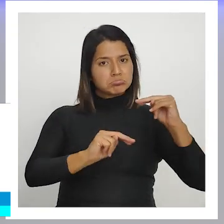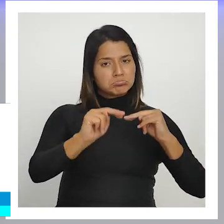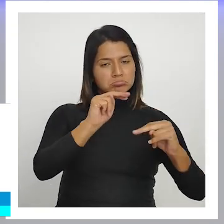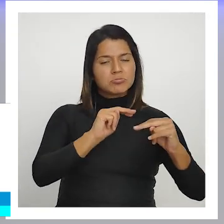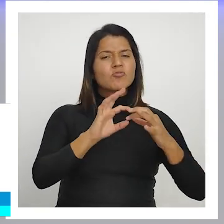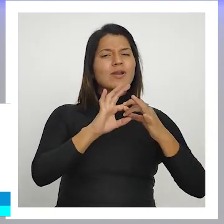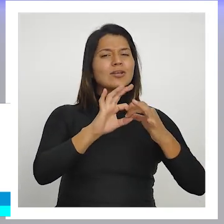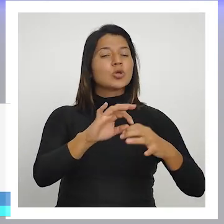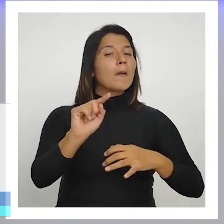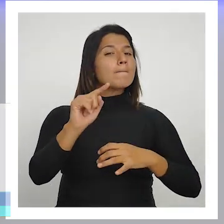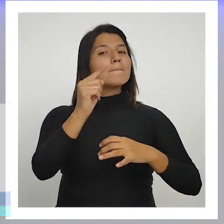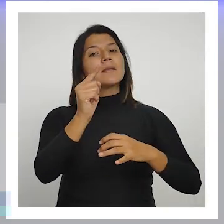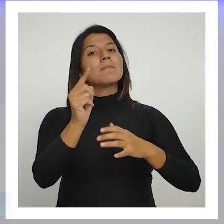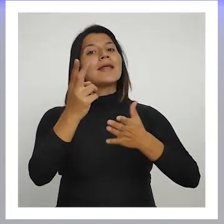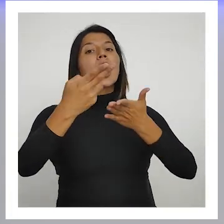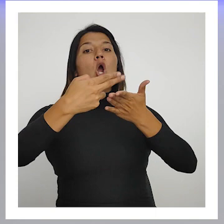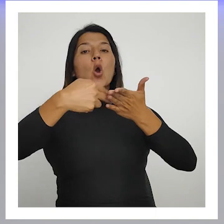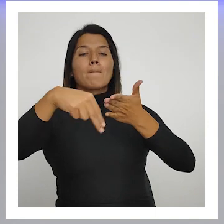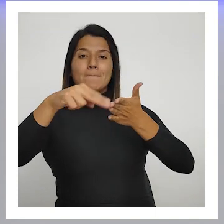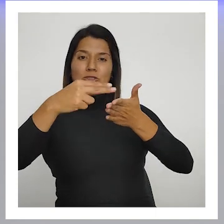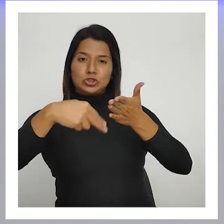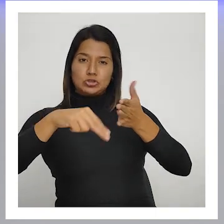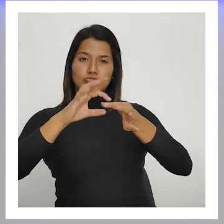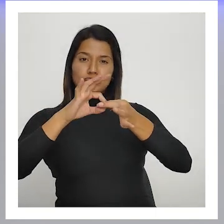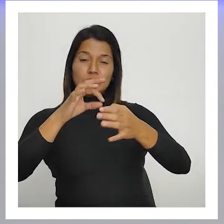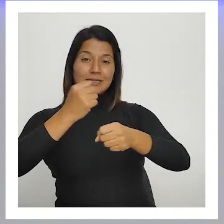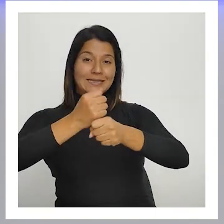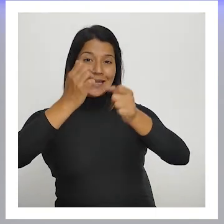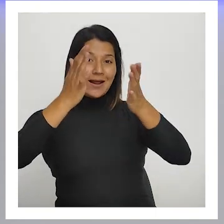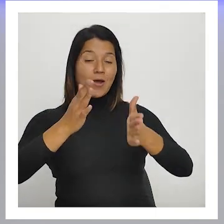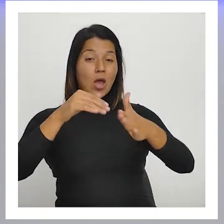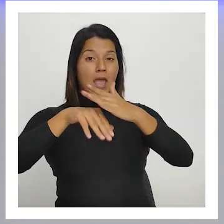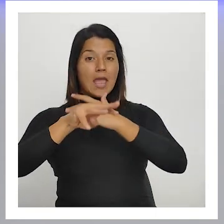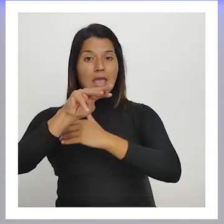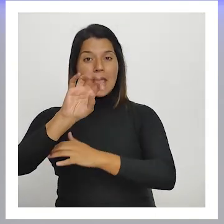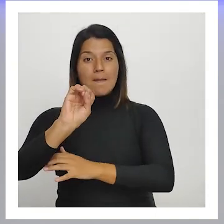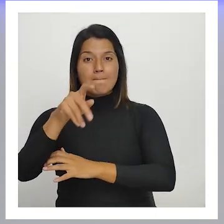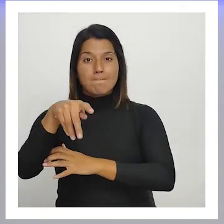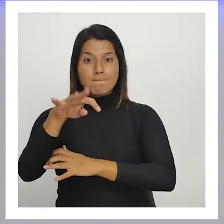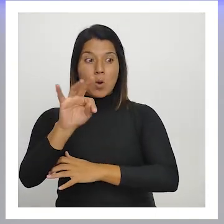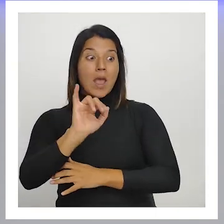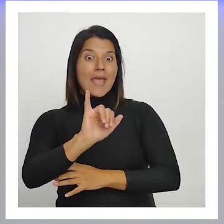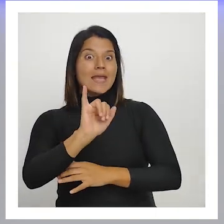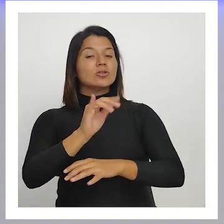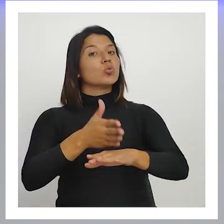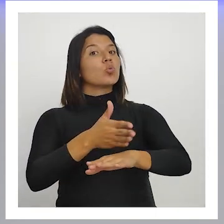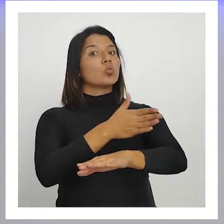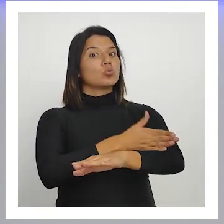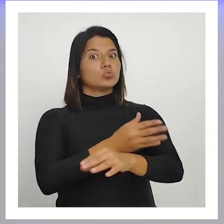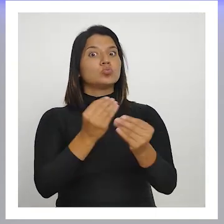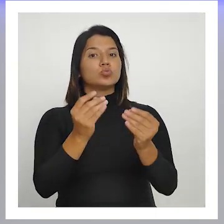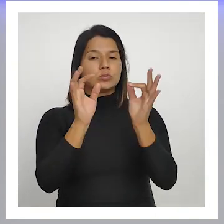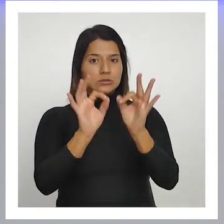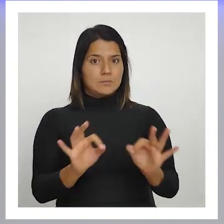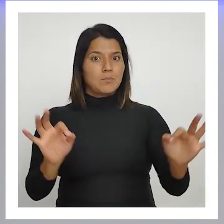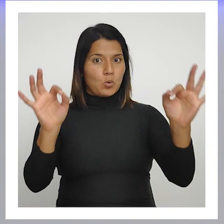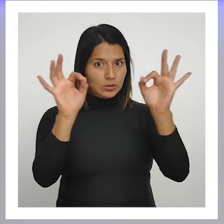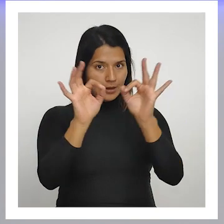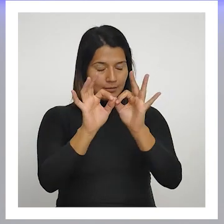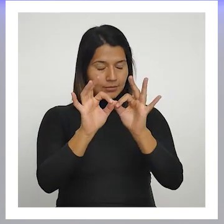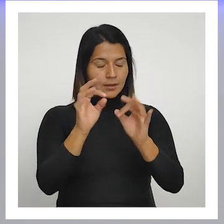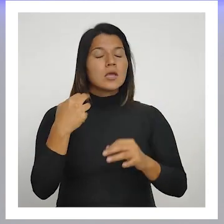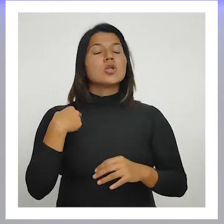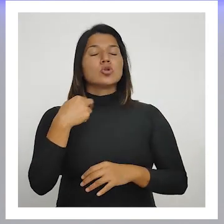podría ser la primera convención colectiva del MOP. Creo que esto es un paso importante, es un avance importante.